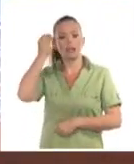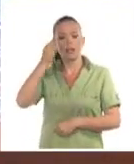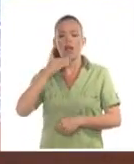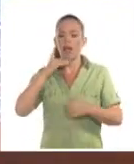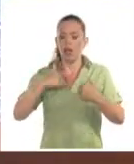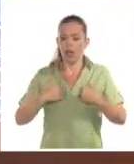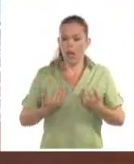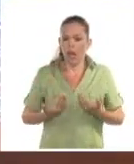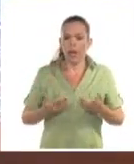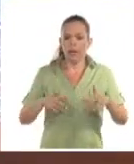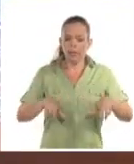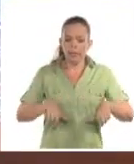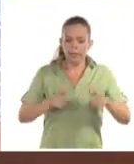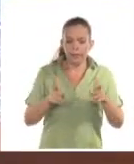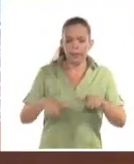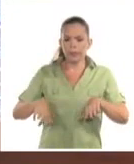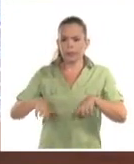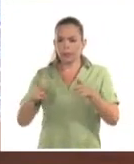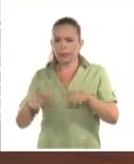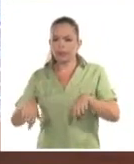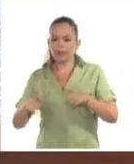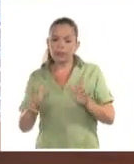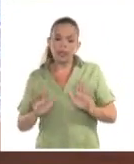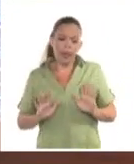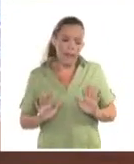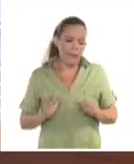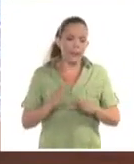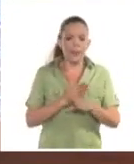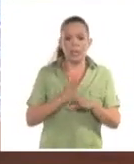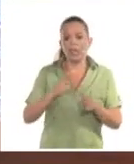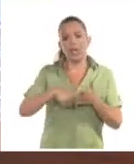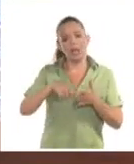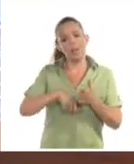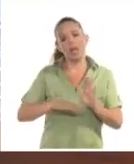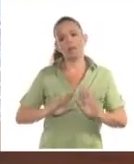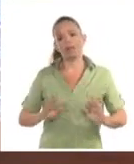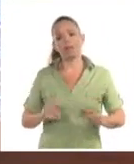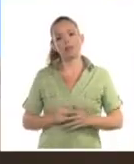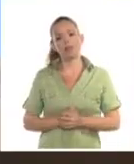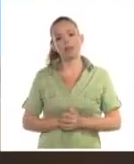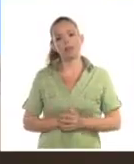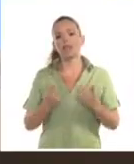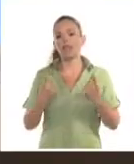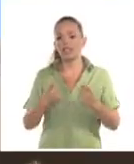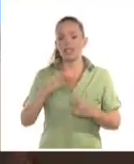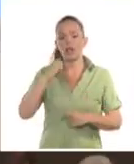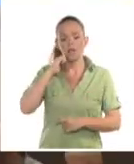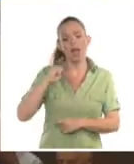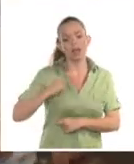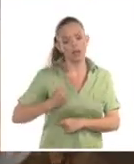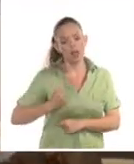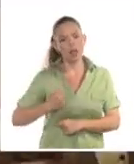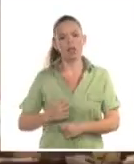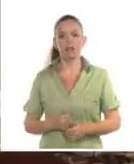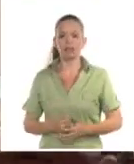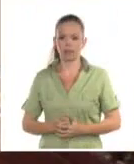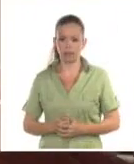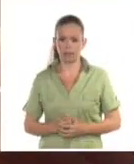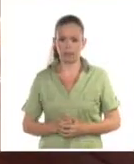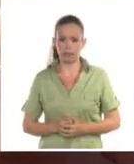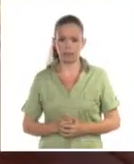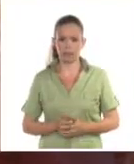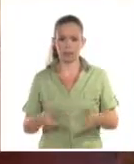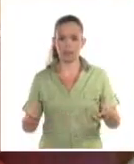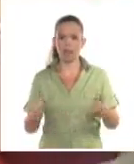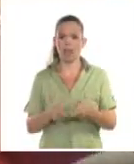cumplimientos de los diferentes planes Me parece que eso nos está faltando rigor en esta reunión correspondiente al mes de